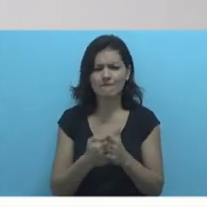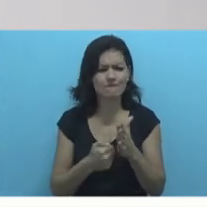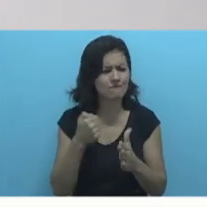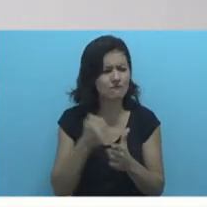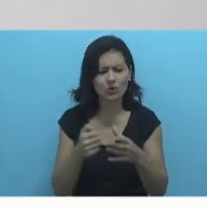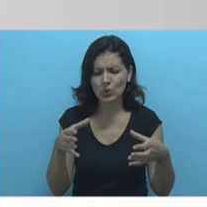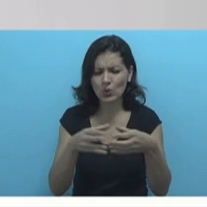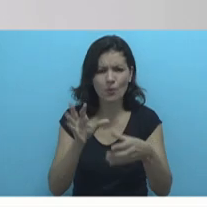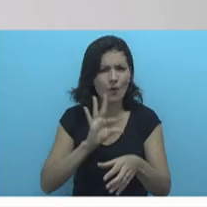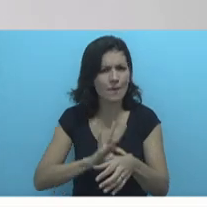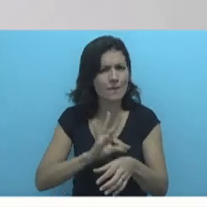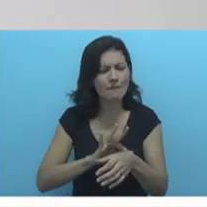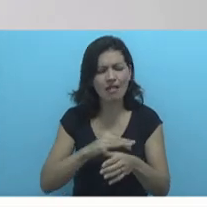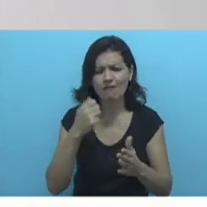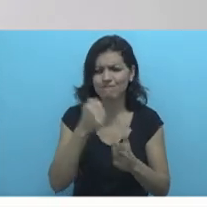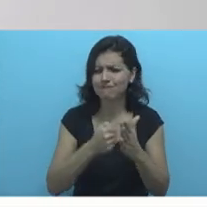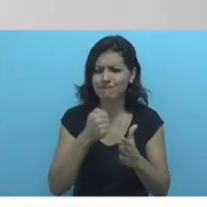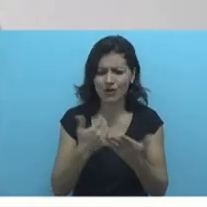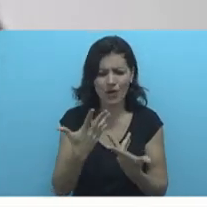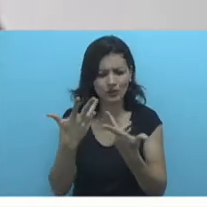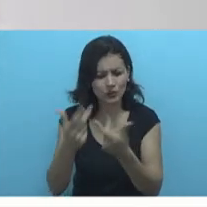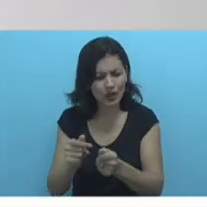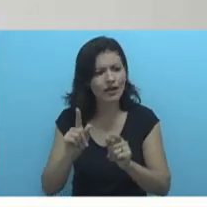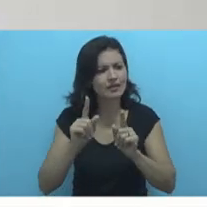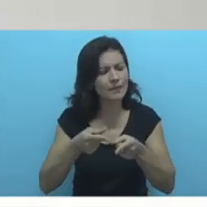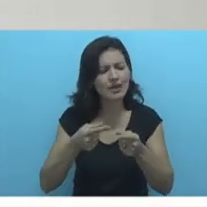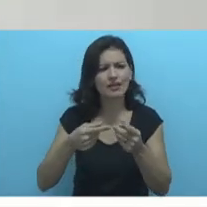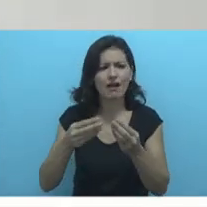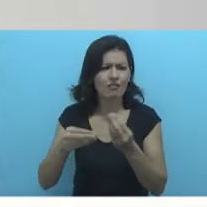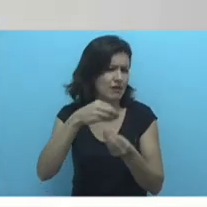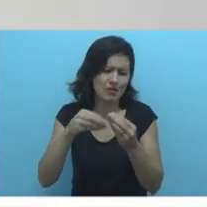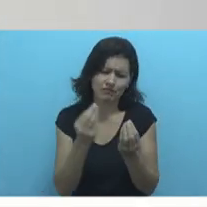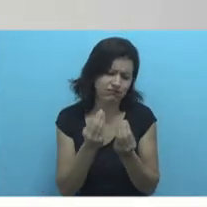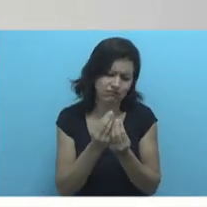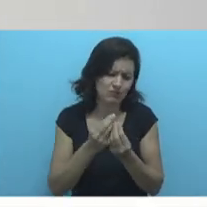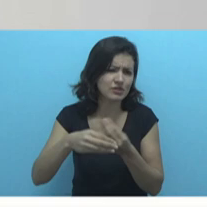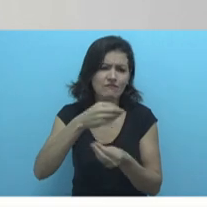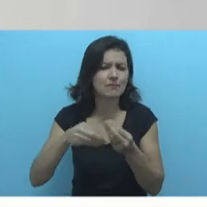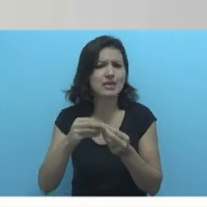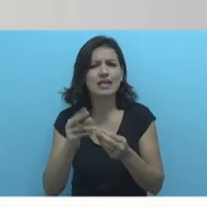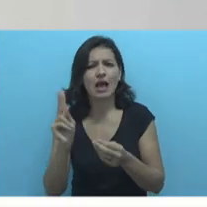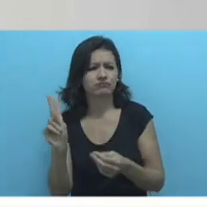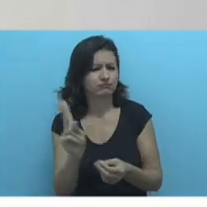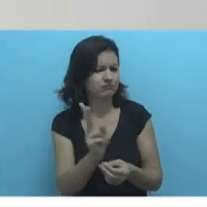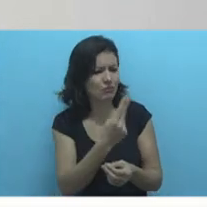equipos médicos y en honor al dolor de todas las familias, que los muertos